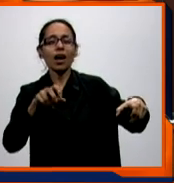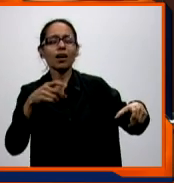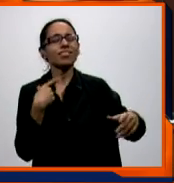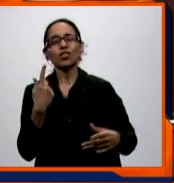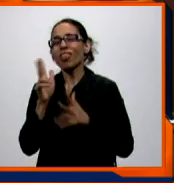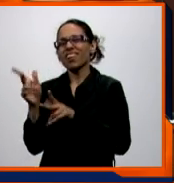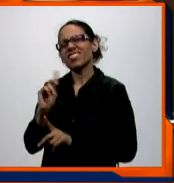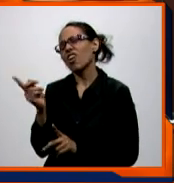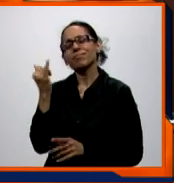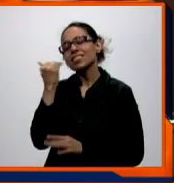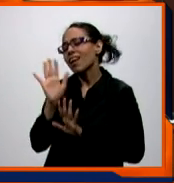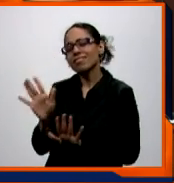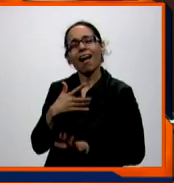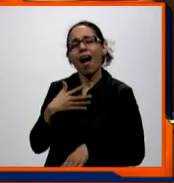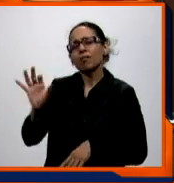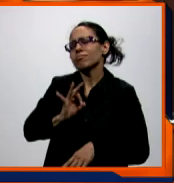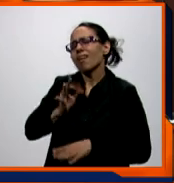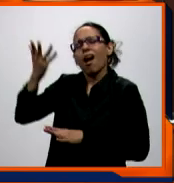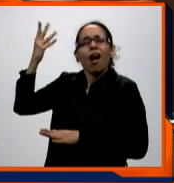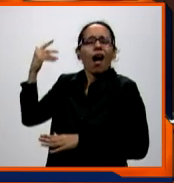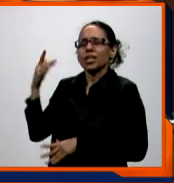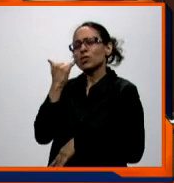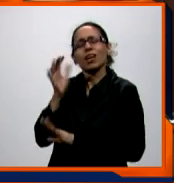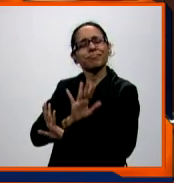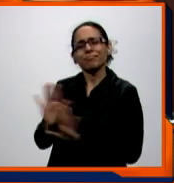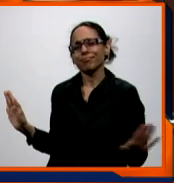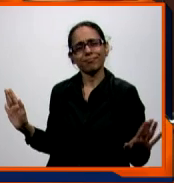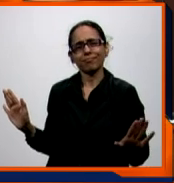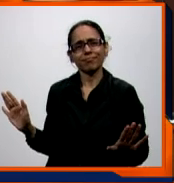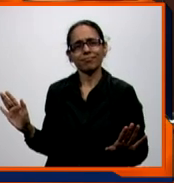no, pero ya está, el tiempo pasó hace mucho tiempo.